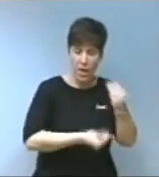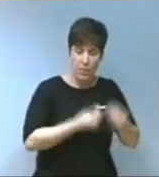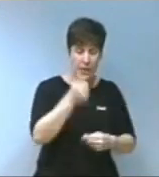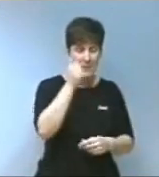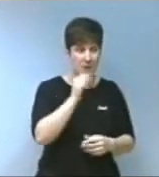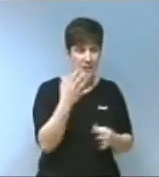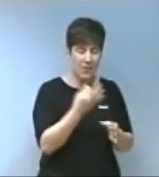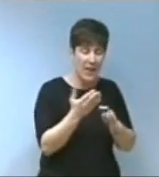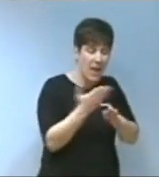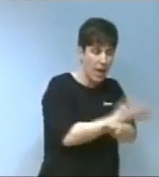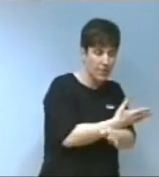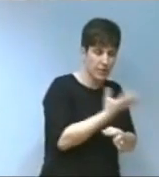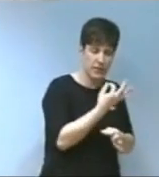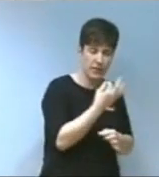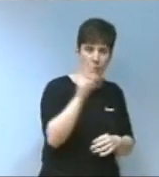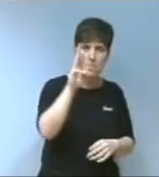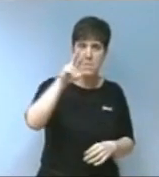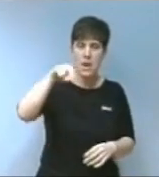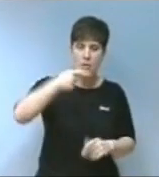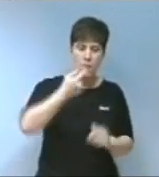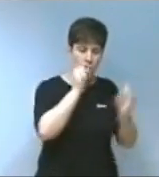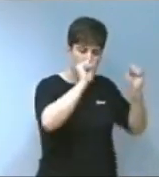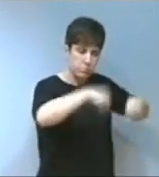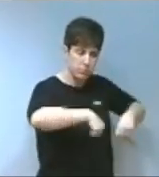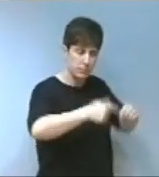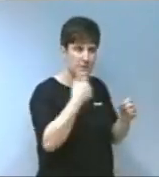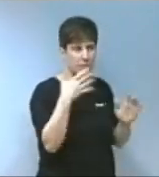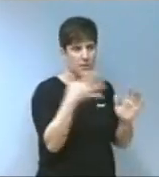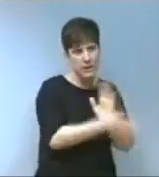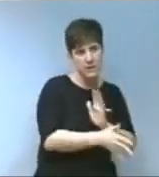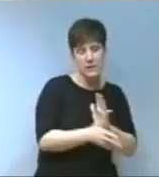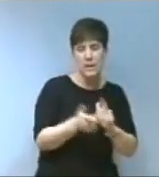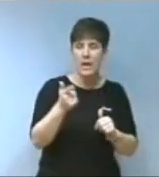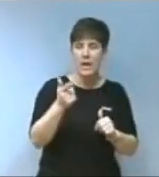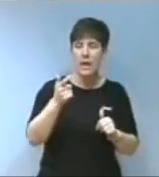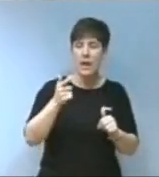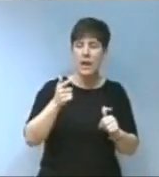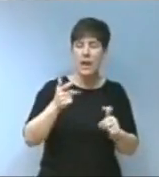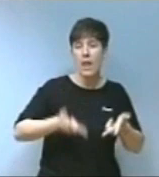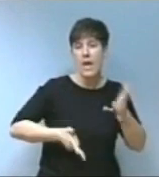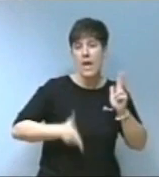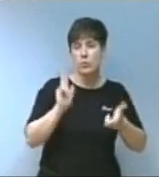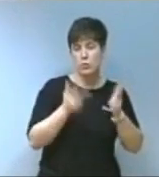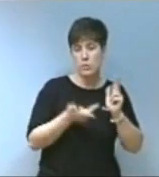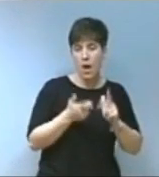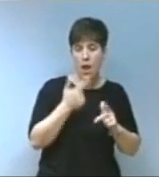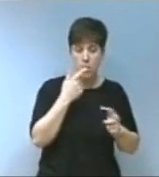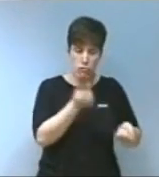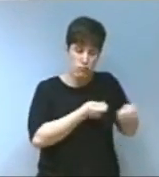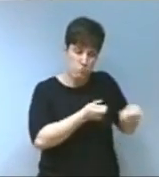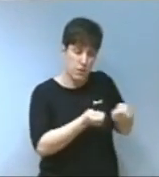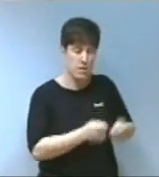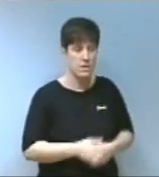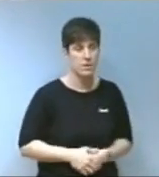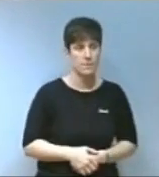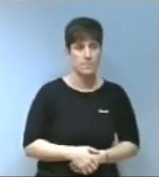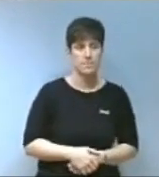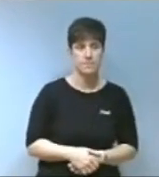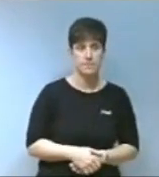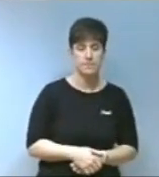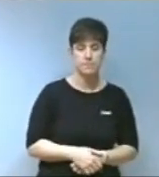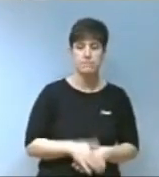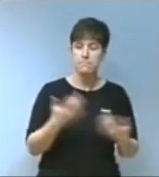de pasar antes por el PNV, es el Euskalpin al que nos van a someter a todos a partir de ahora. Mire, señor